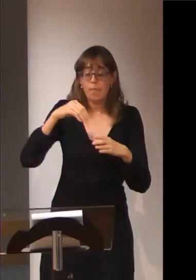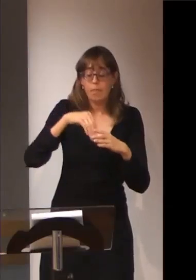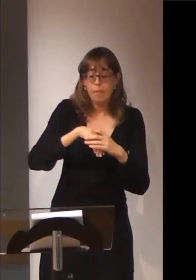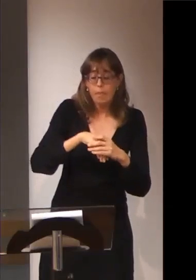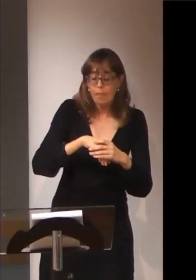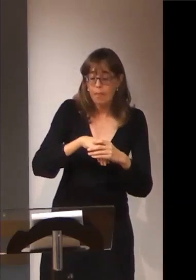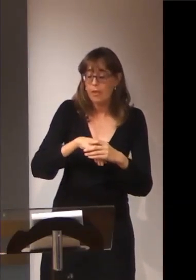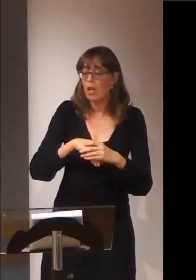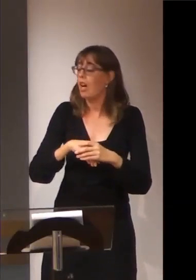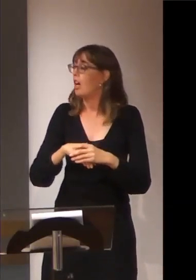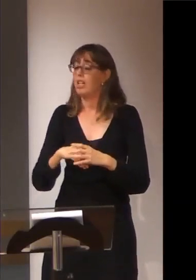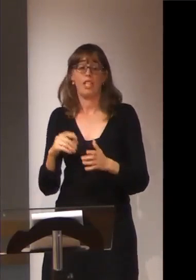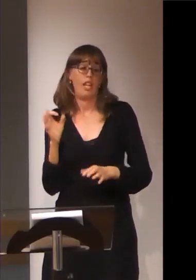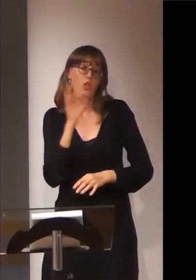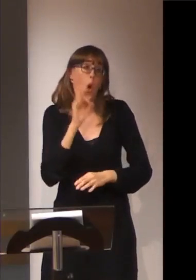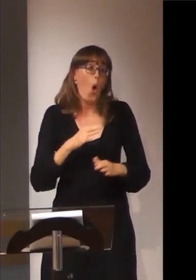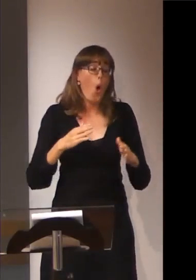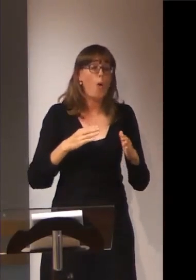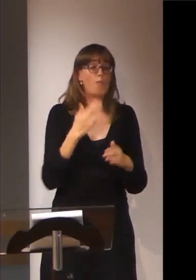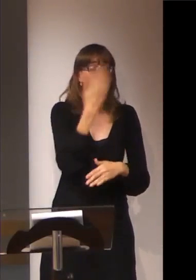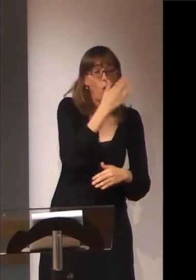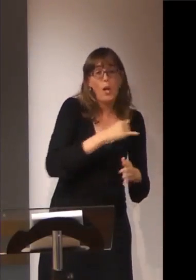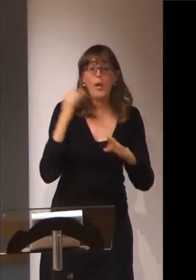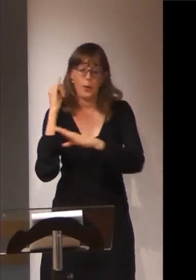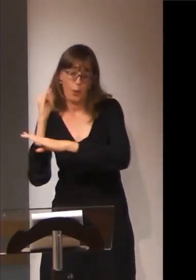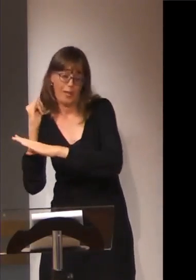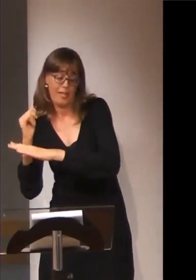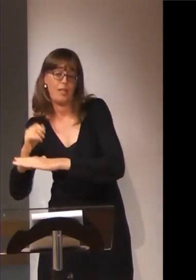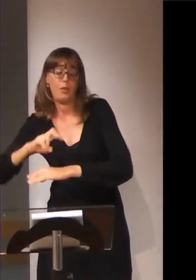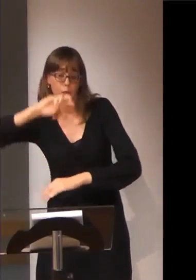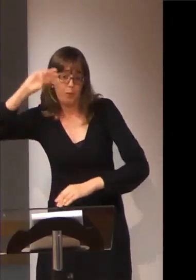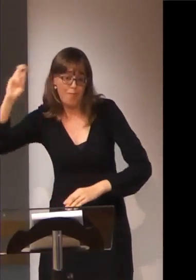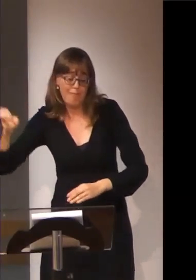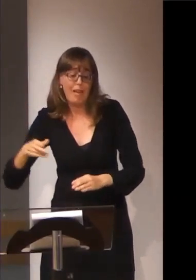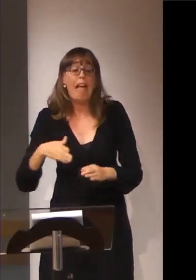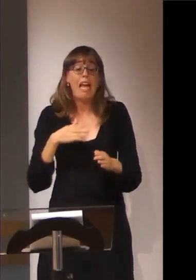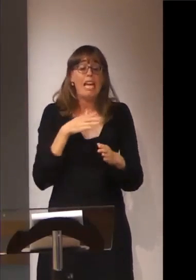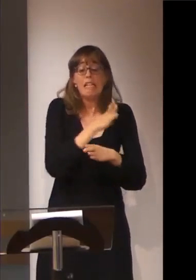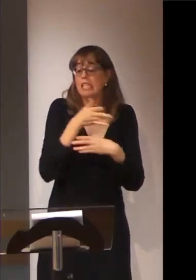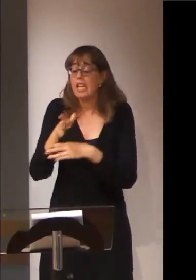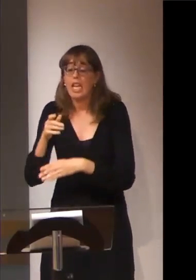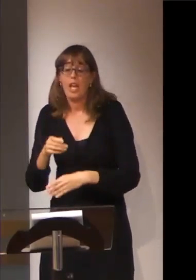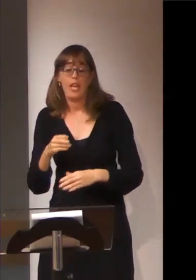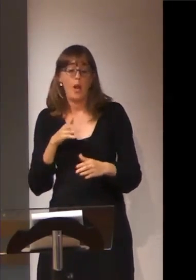nuestras alumnas y alumnos participaron en colegios, en institutos,